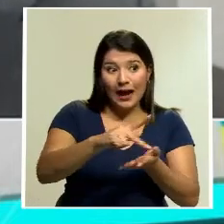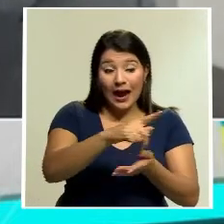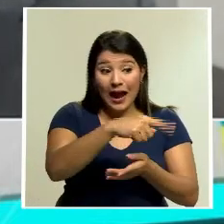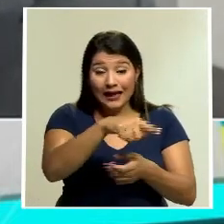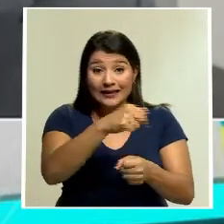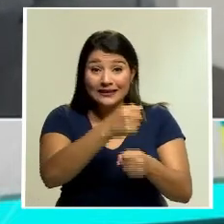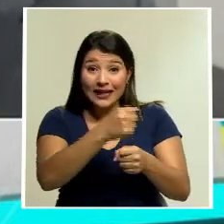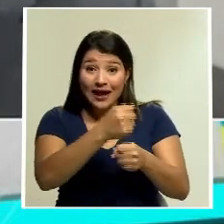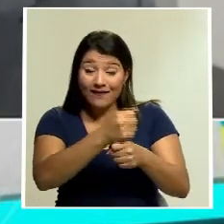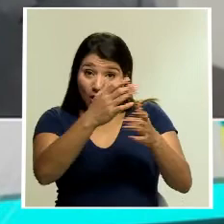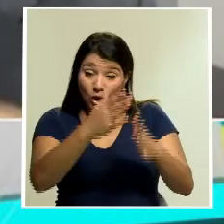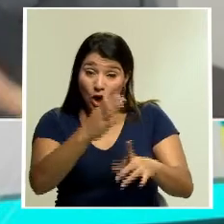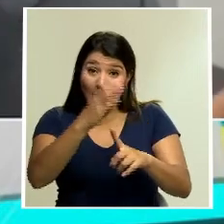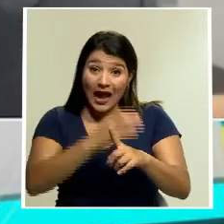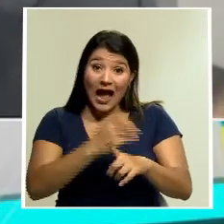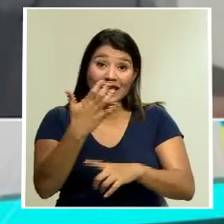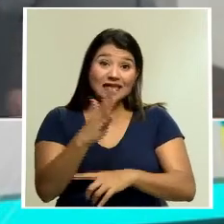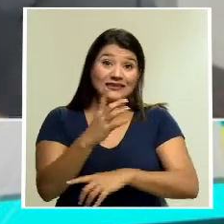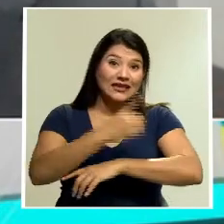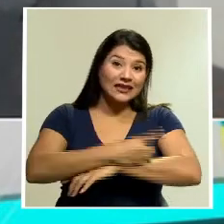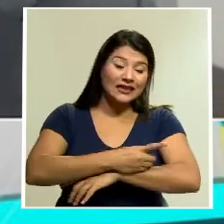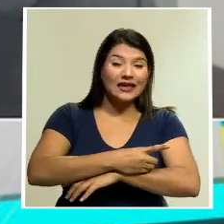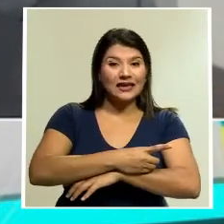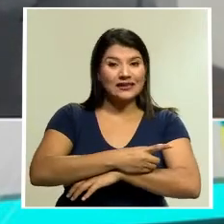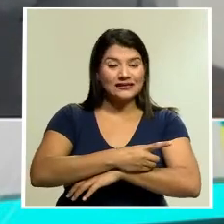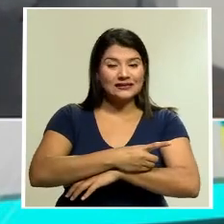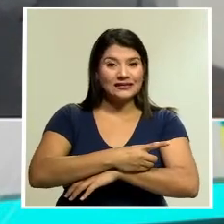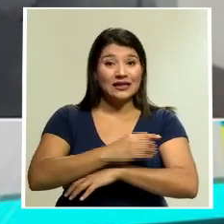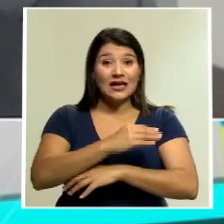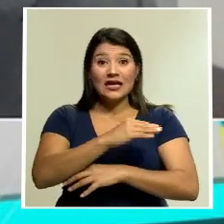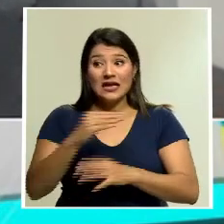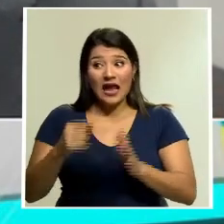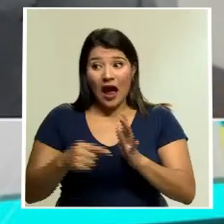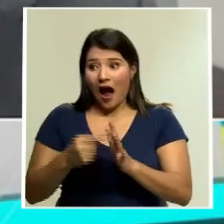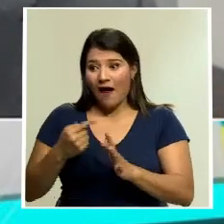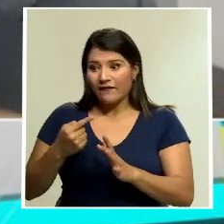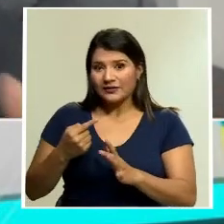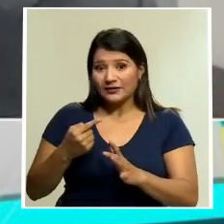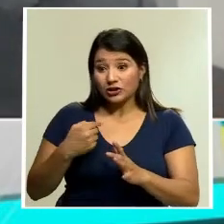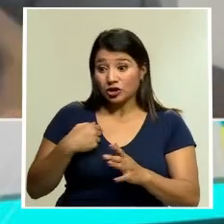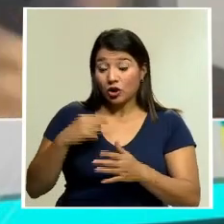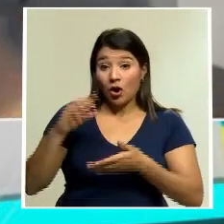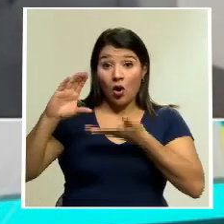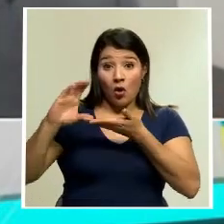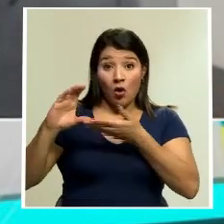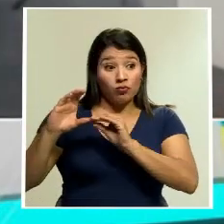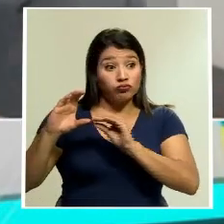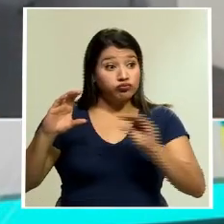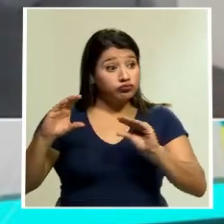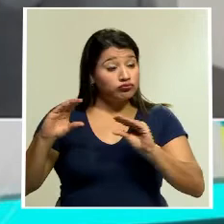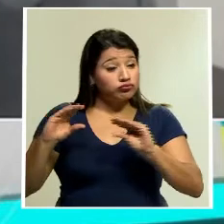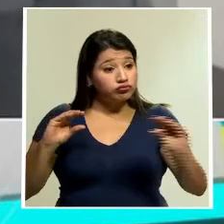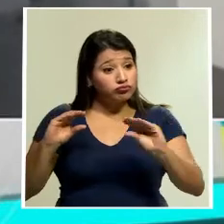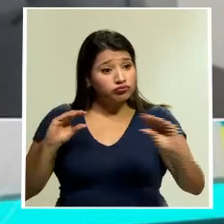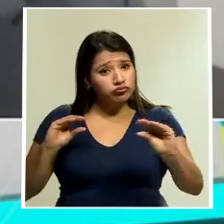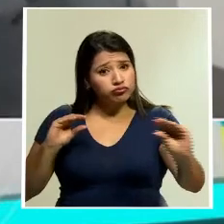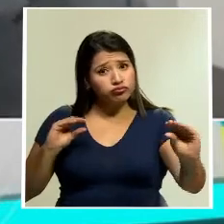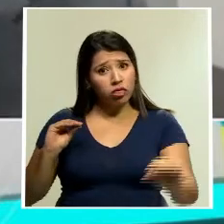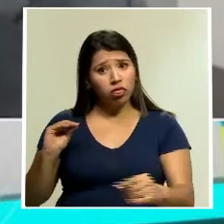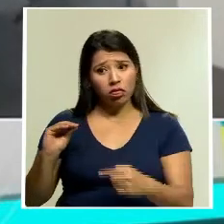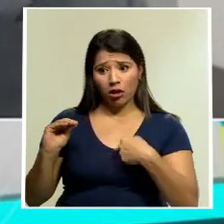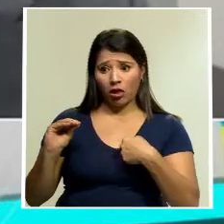colaboradores una quincena o algunas quincenas y que no me alcanzara para el salario mío de esa quincena, como